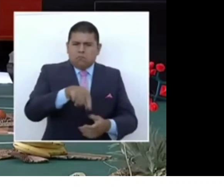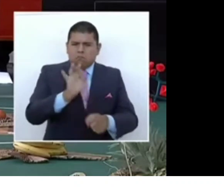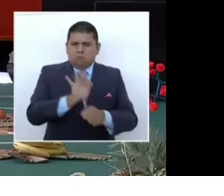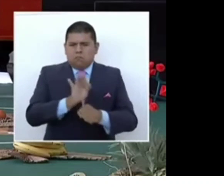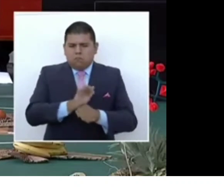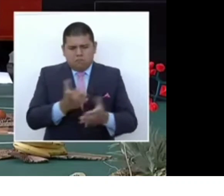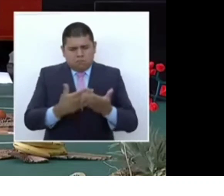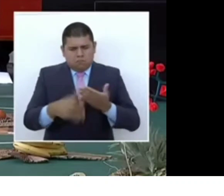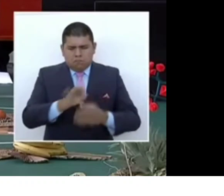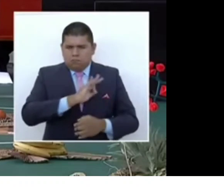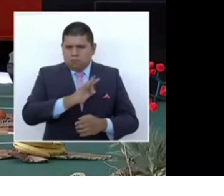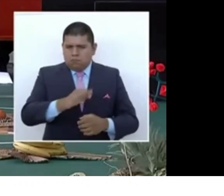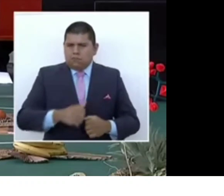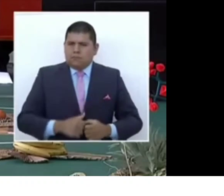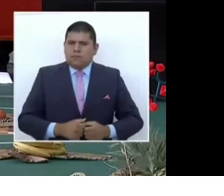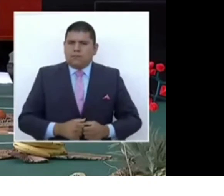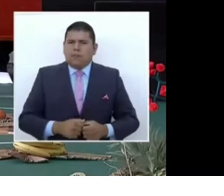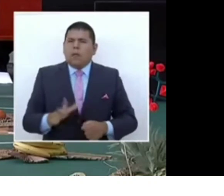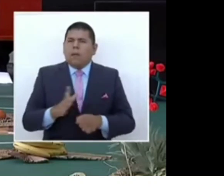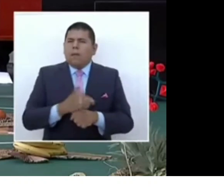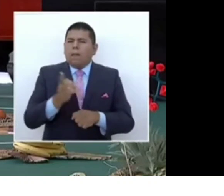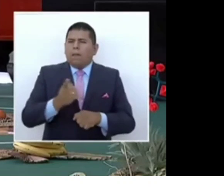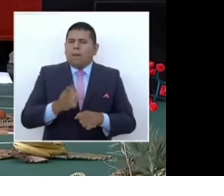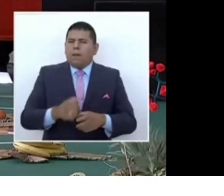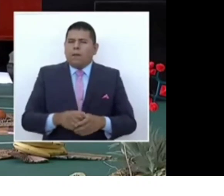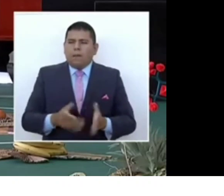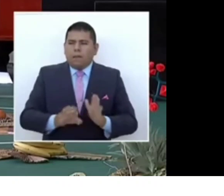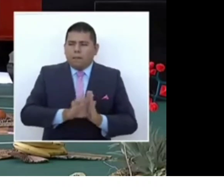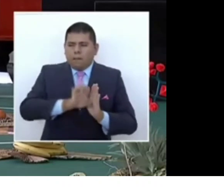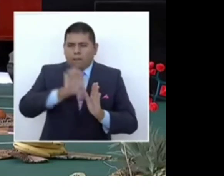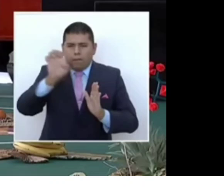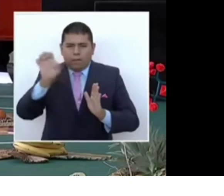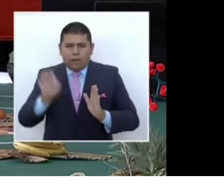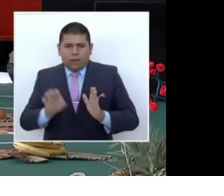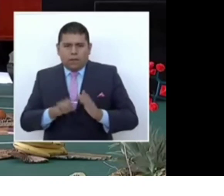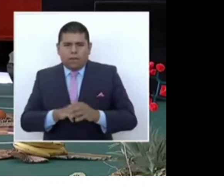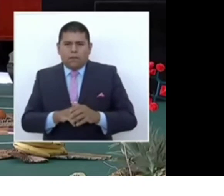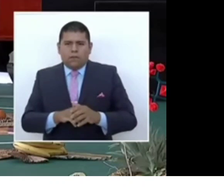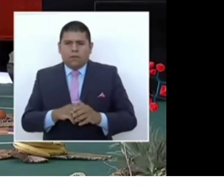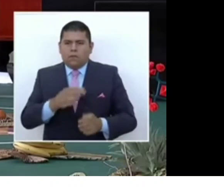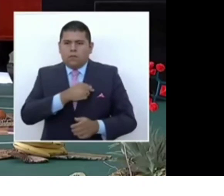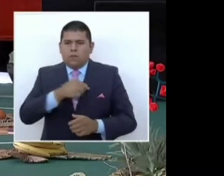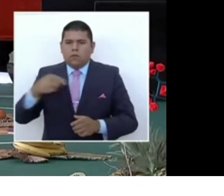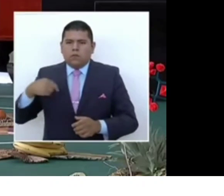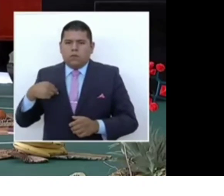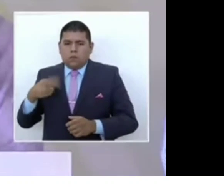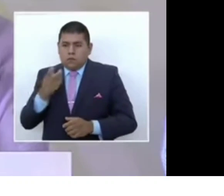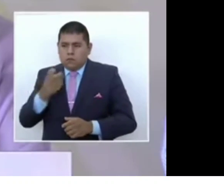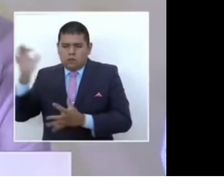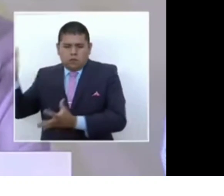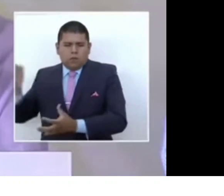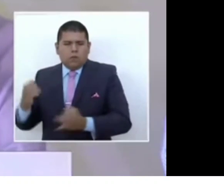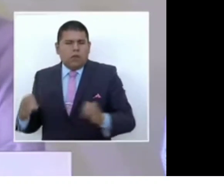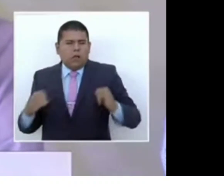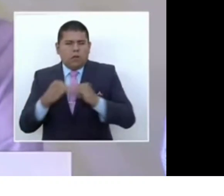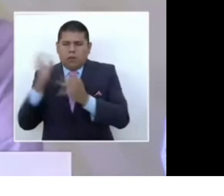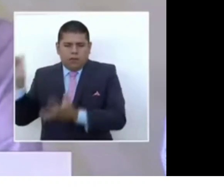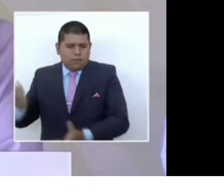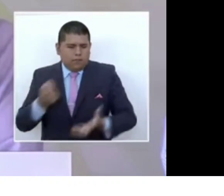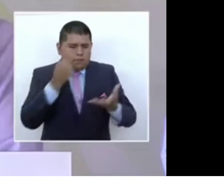beneficiarios, porque si no, no llega, o no llega